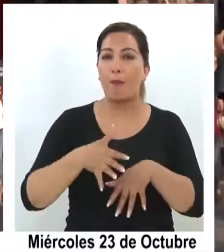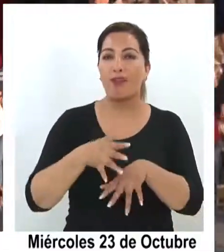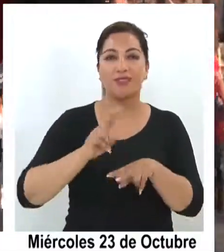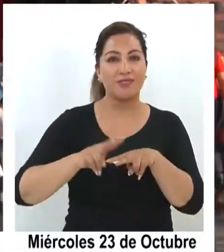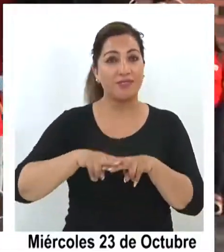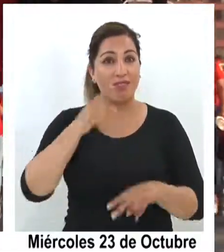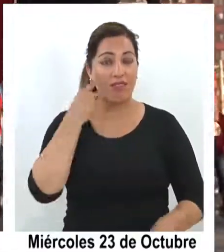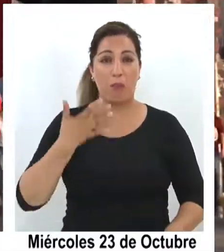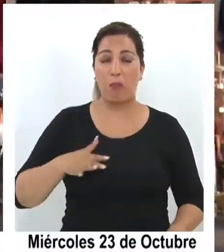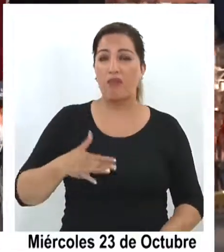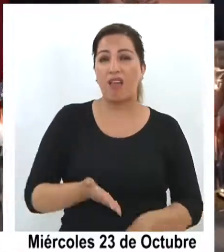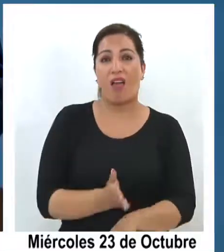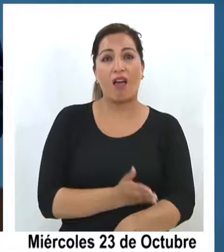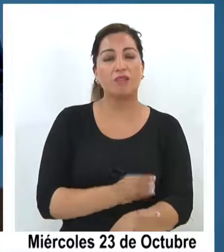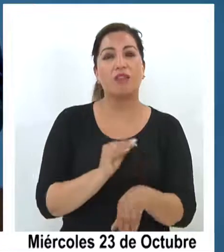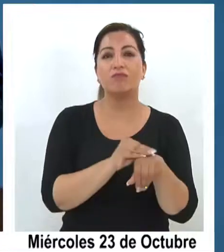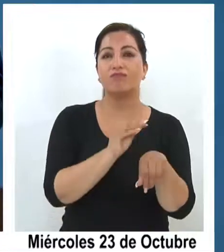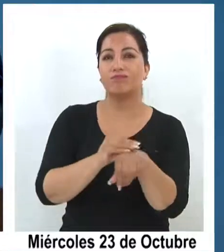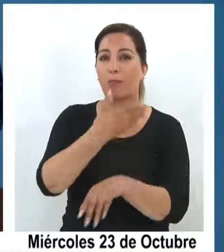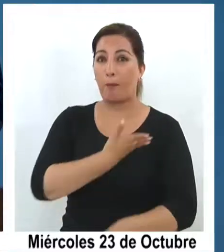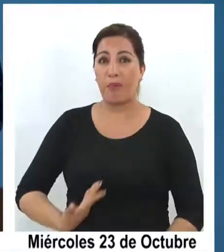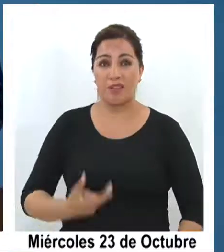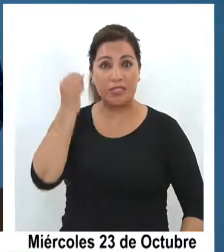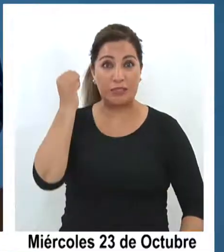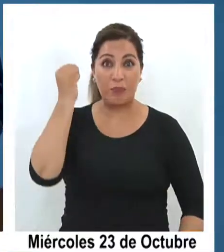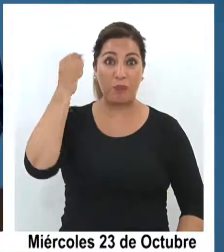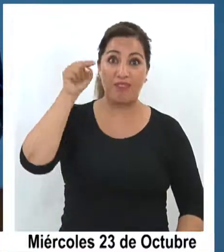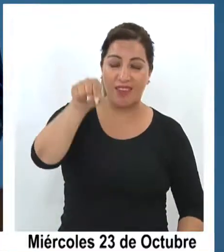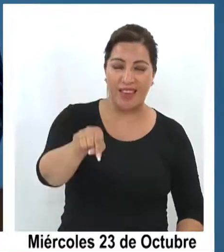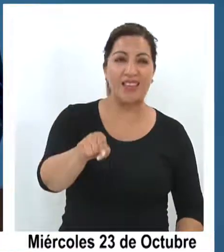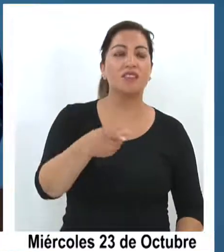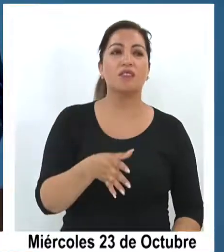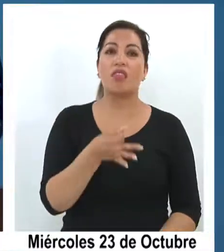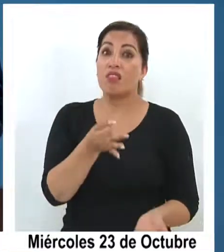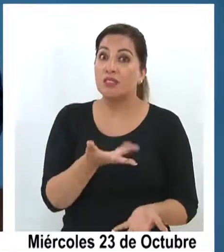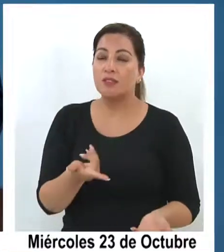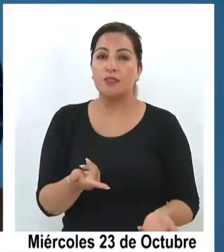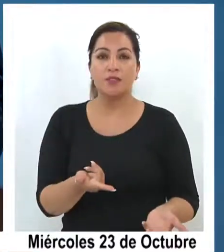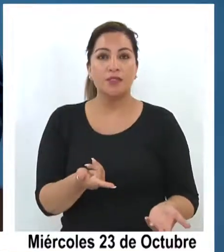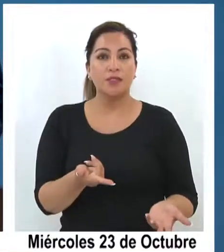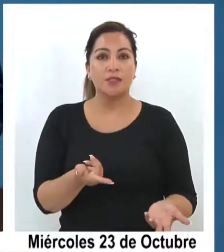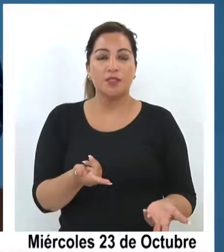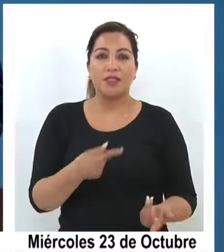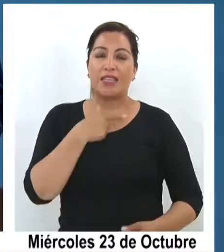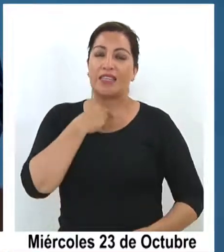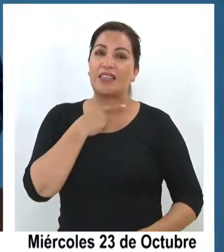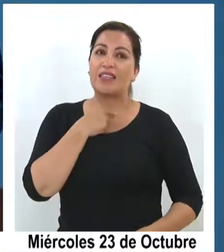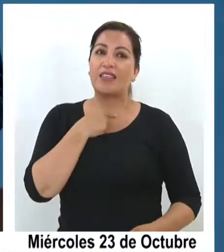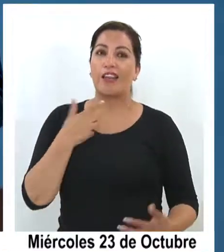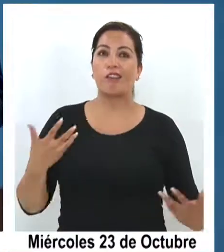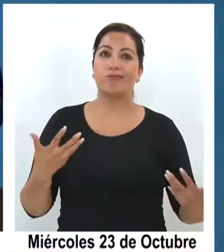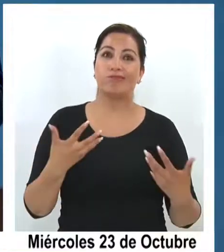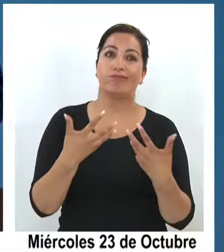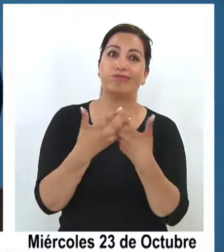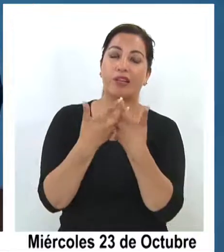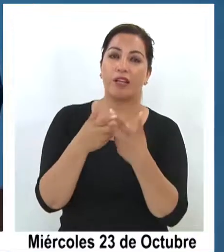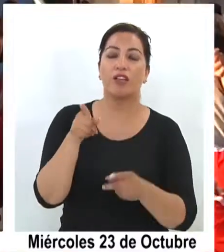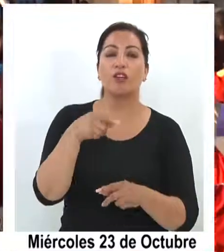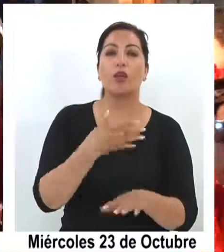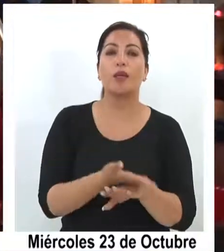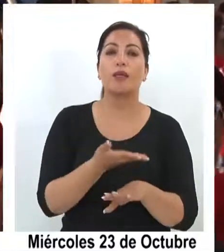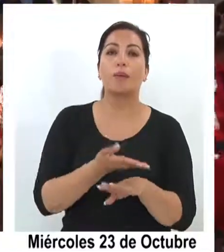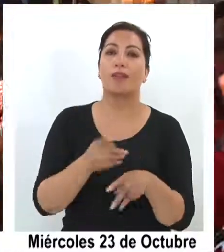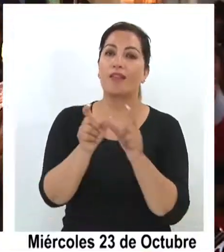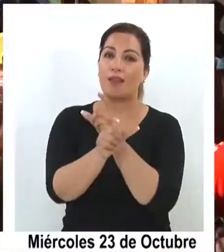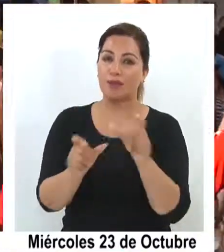realizó este martes fue previa a los anuncios del presidente Sebastián Piñera, que de algún modo intentó sintonizar con